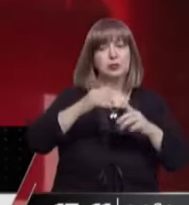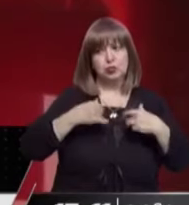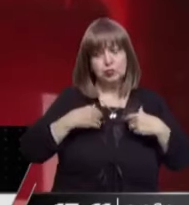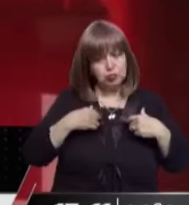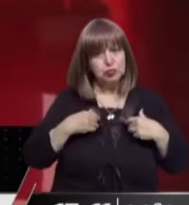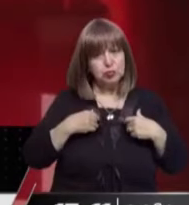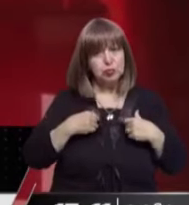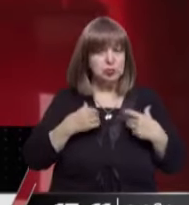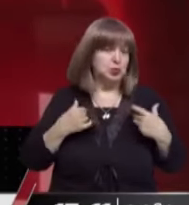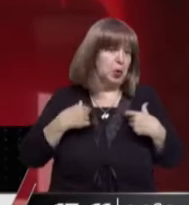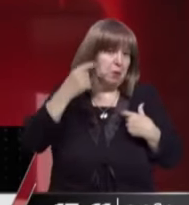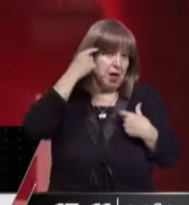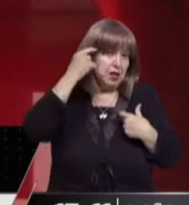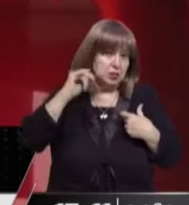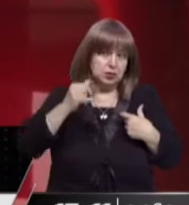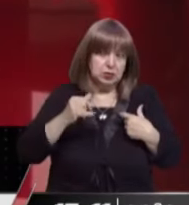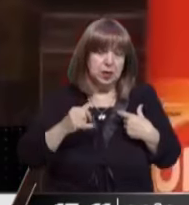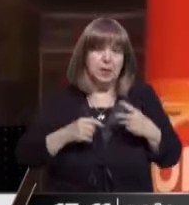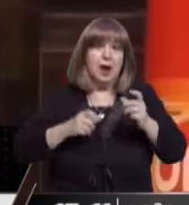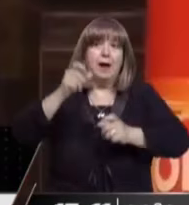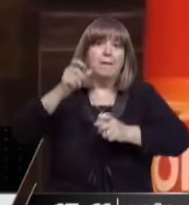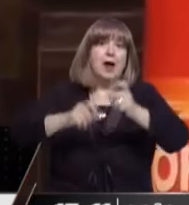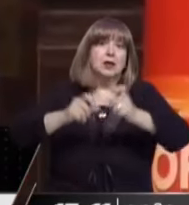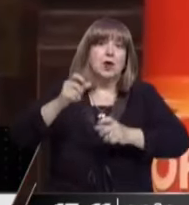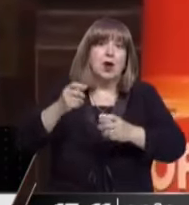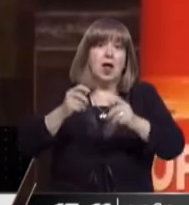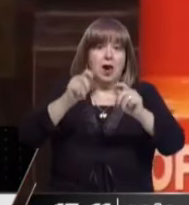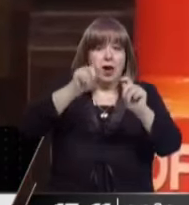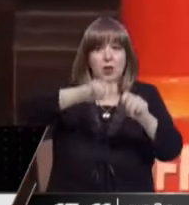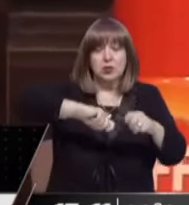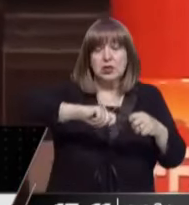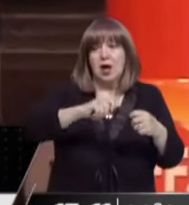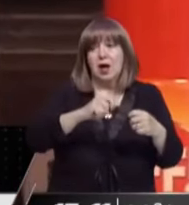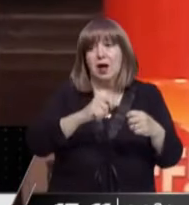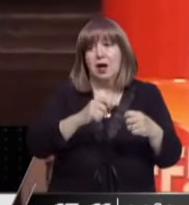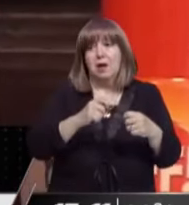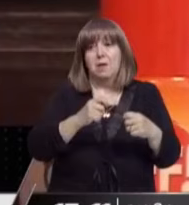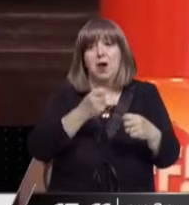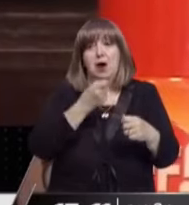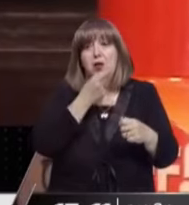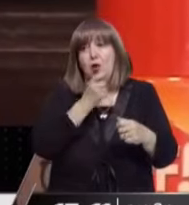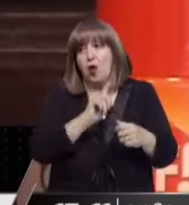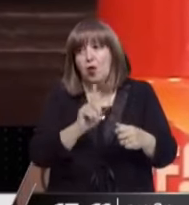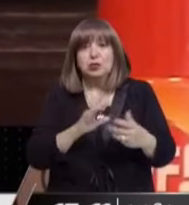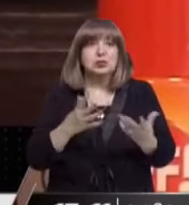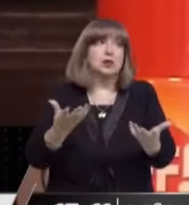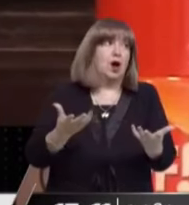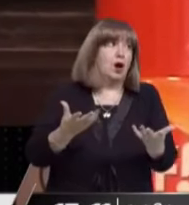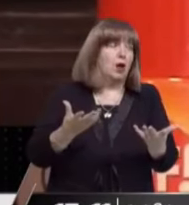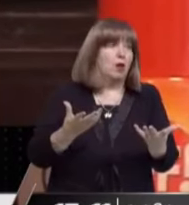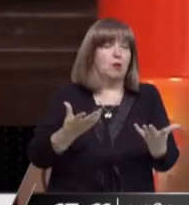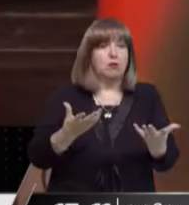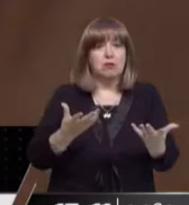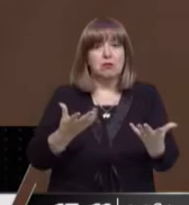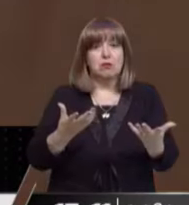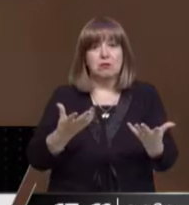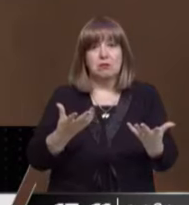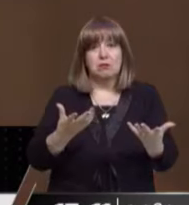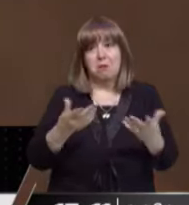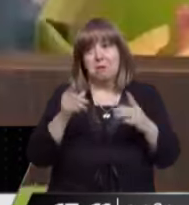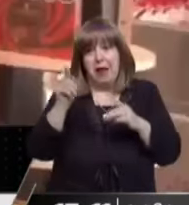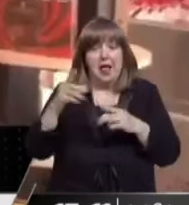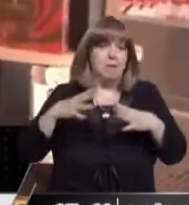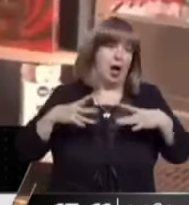yo me imagino que sí. Capaz que hay gente que no las use porque se siente mejor o no sé, se siente más cómodo para